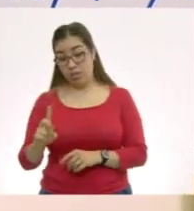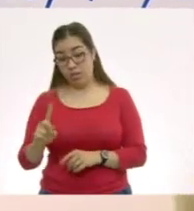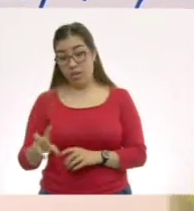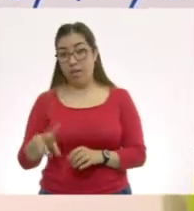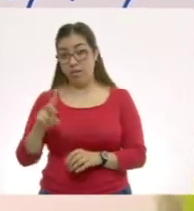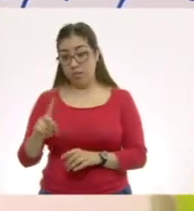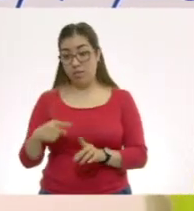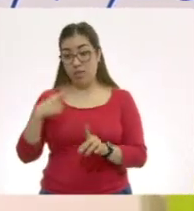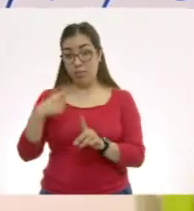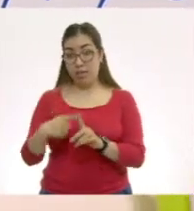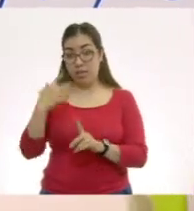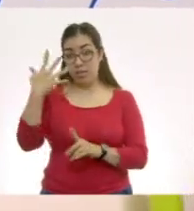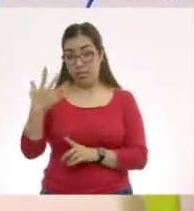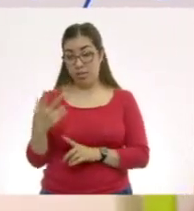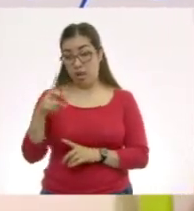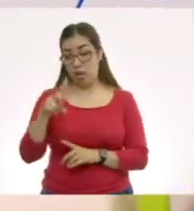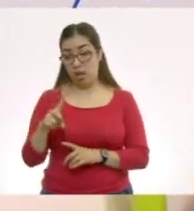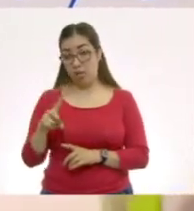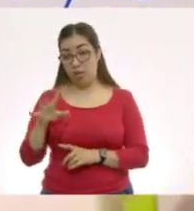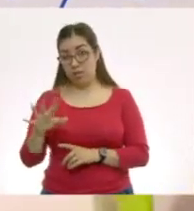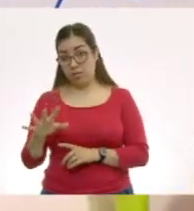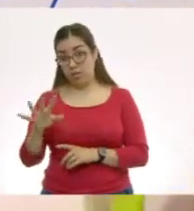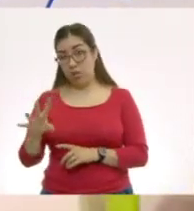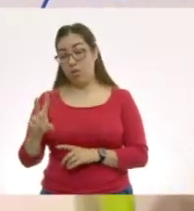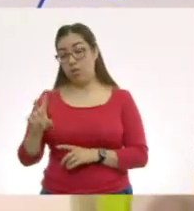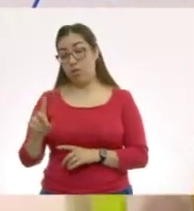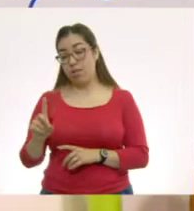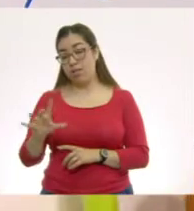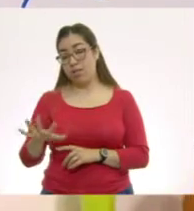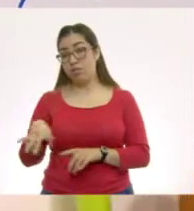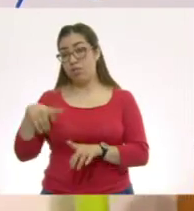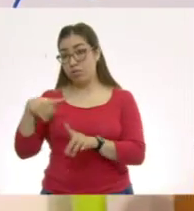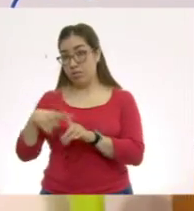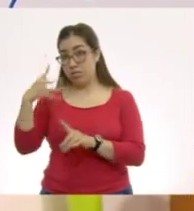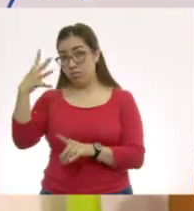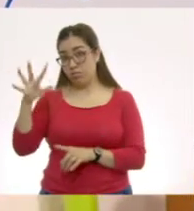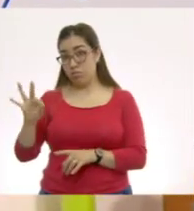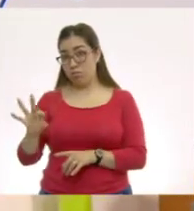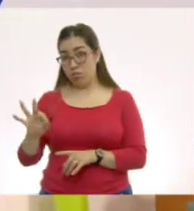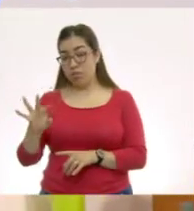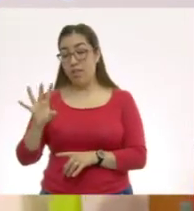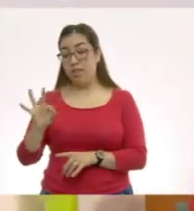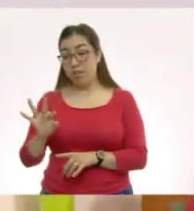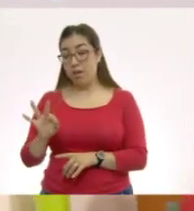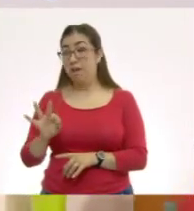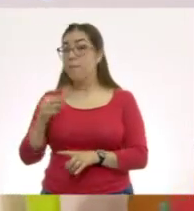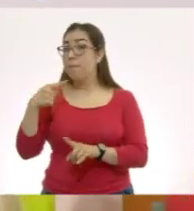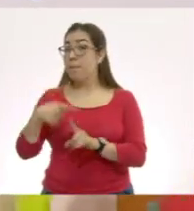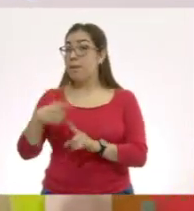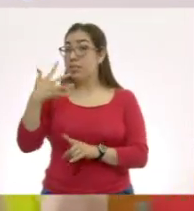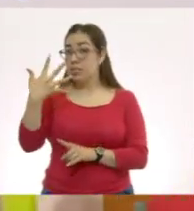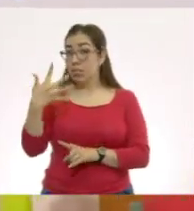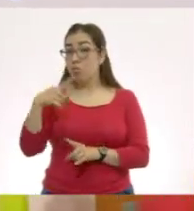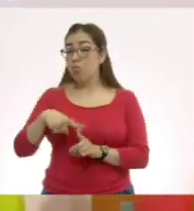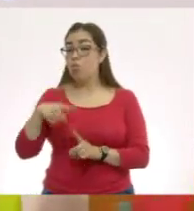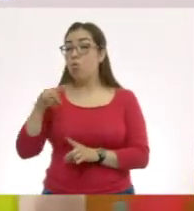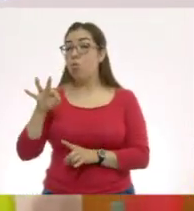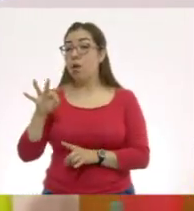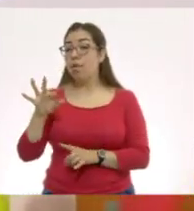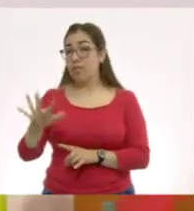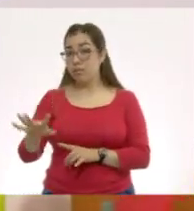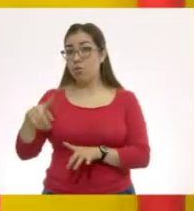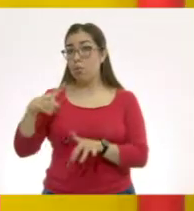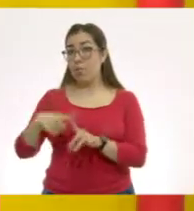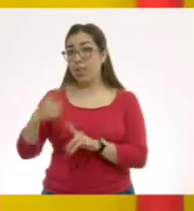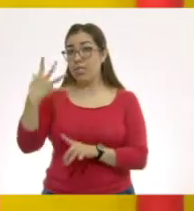más 5, 35, 35 más 5, 40, 40 más 5, 45, y 45 más